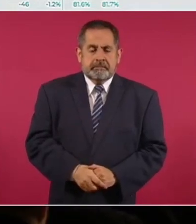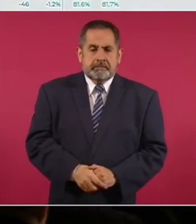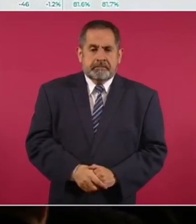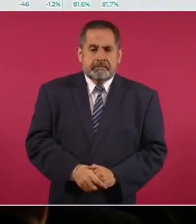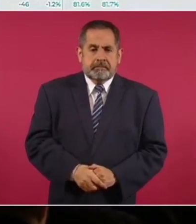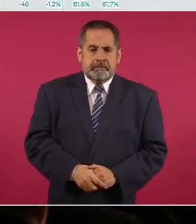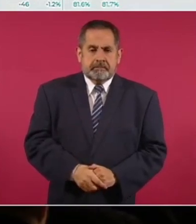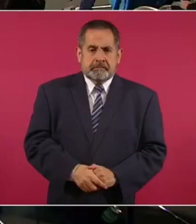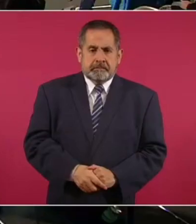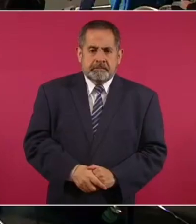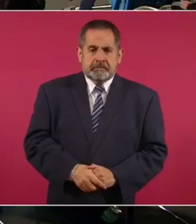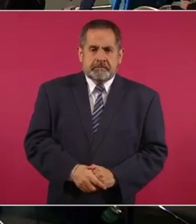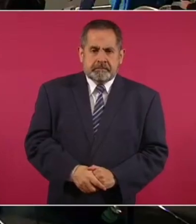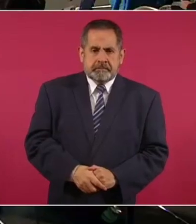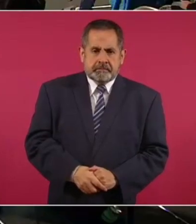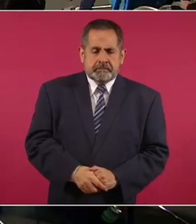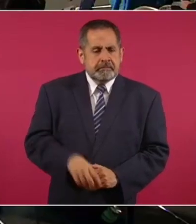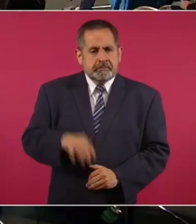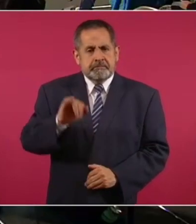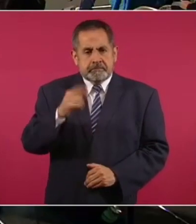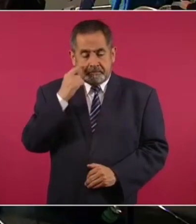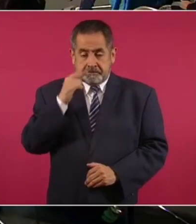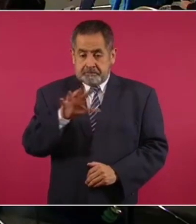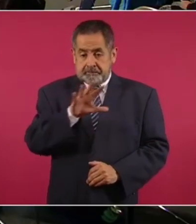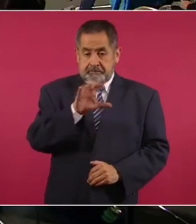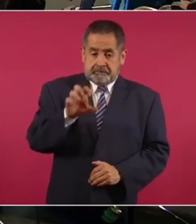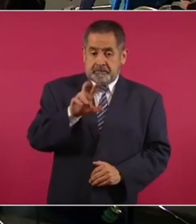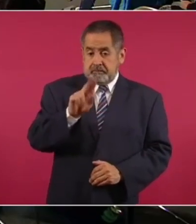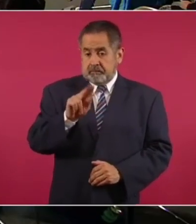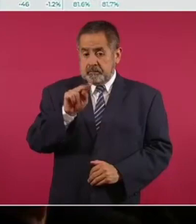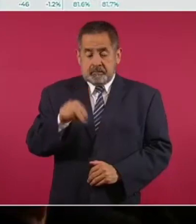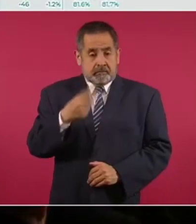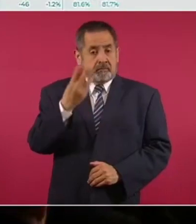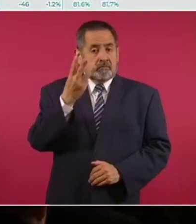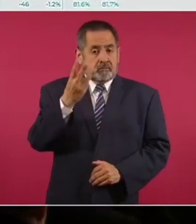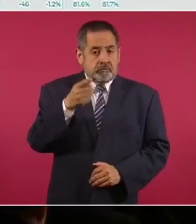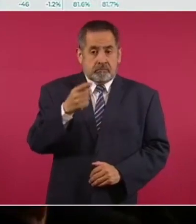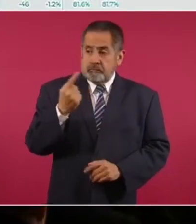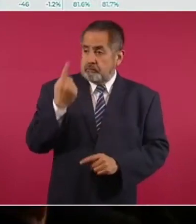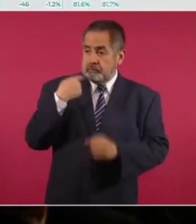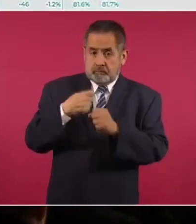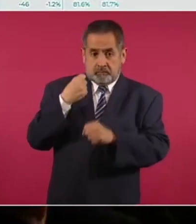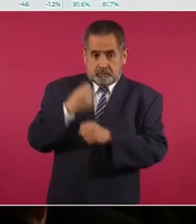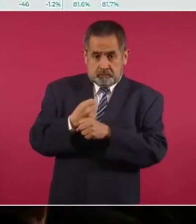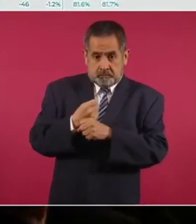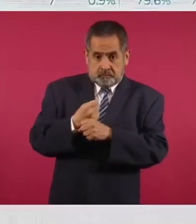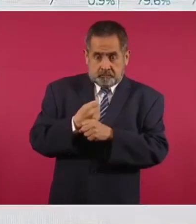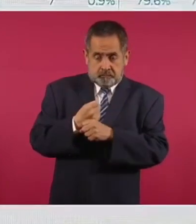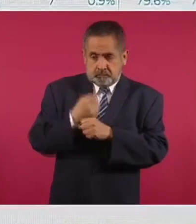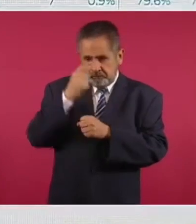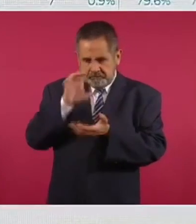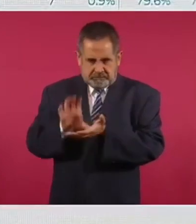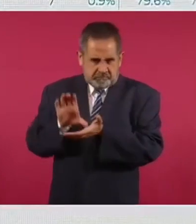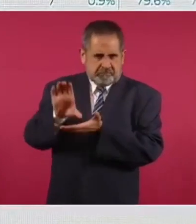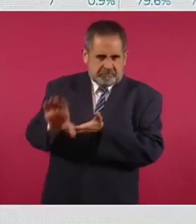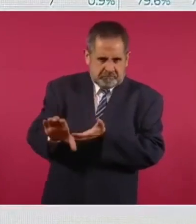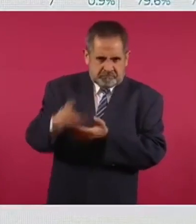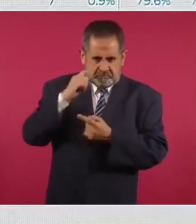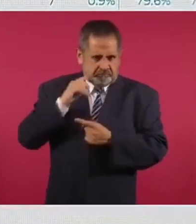Tú dices esto, sí, de 583 del año pasado, en búsqueda de